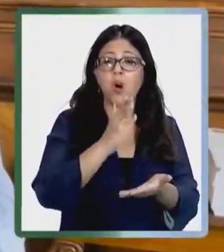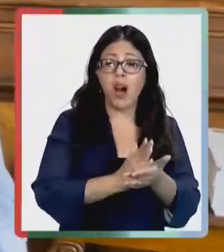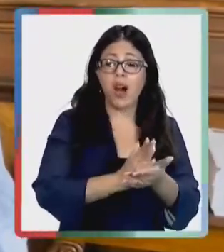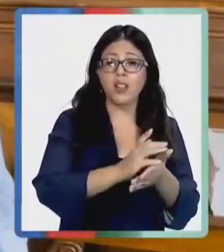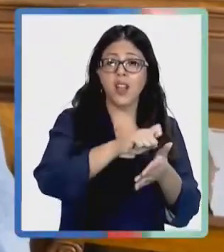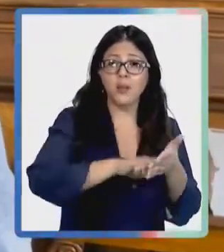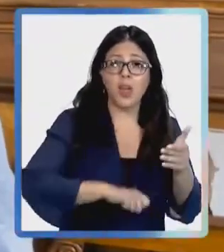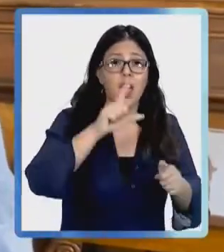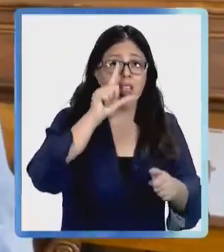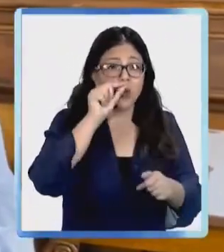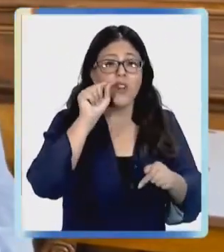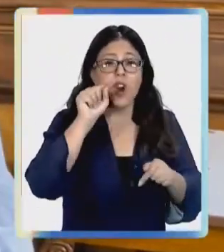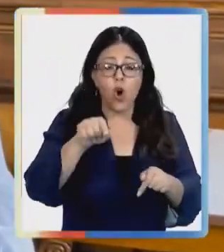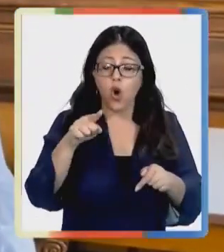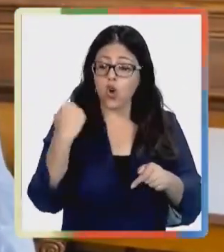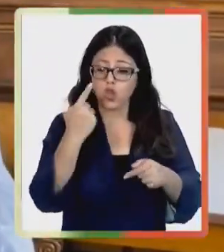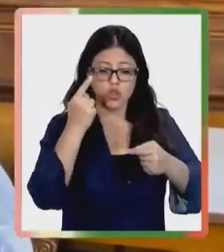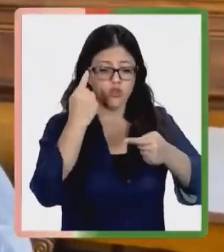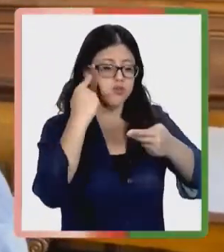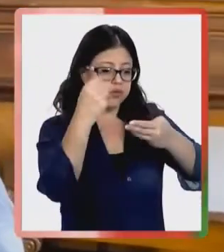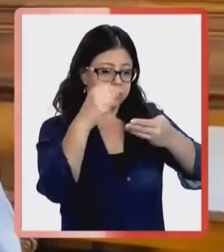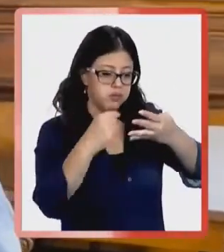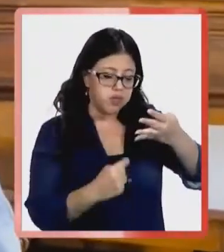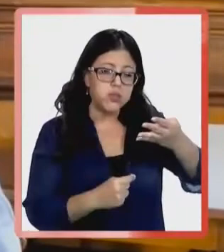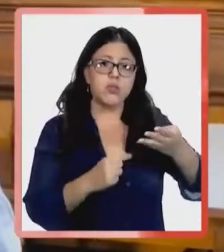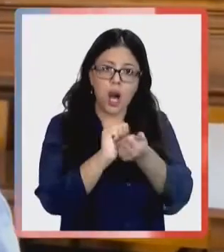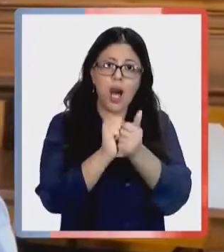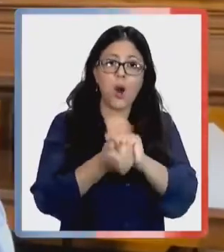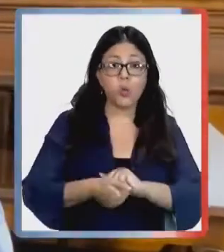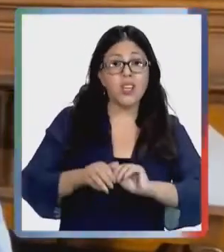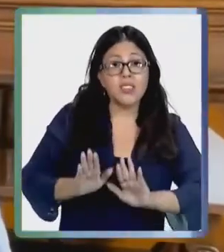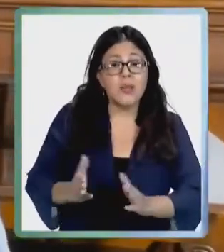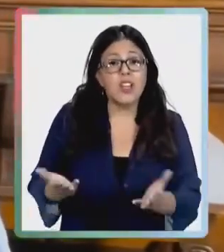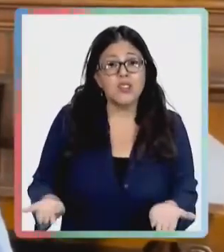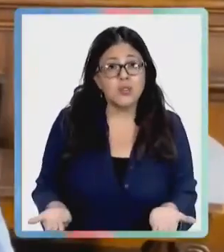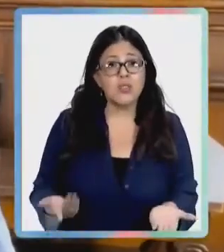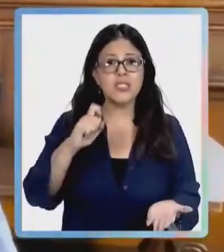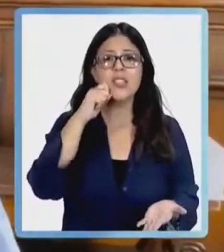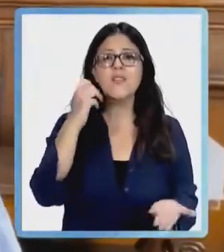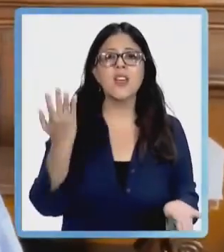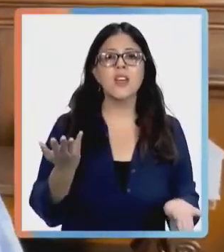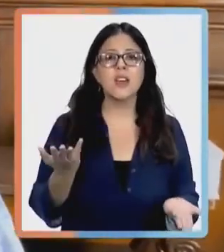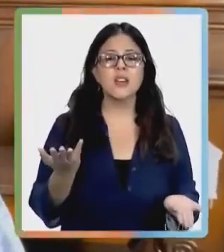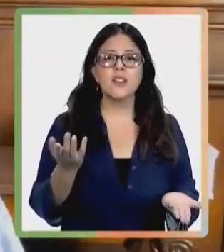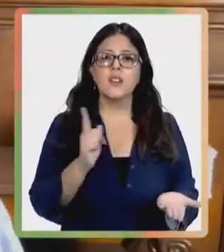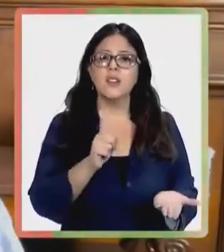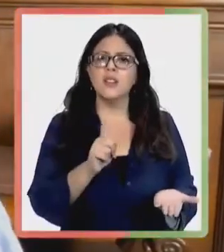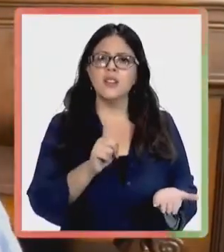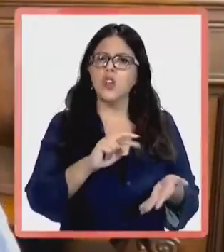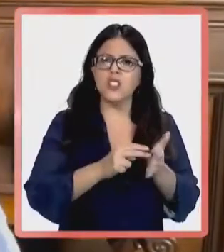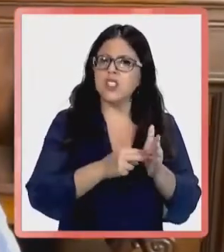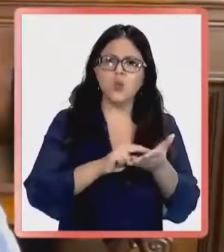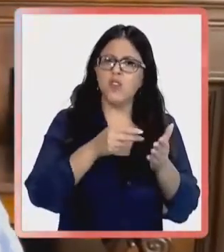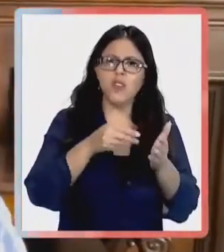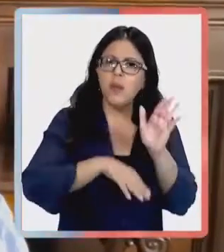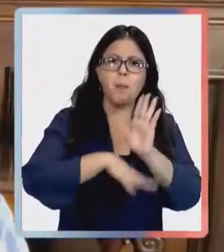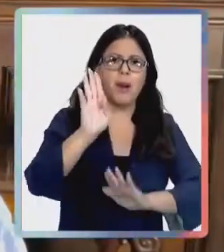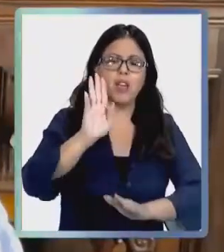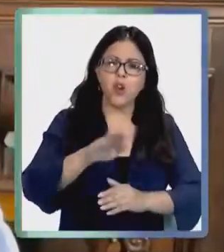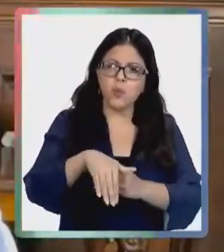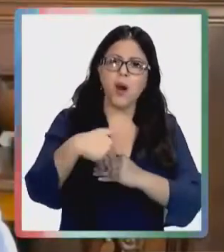octubre, o si lo que estamos viviendo es el ajuste que se esperaba, entonces quiere decir que no nos espera una crisis